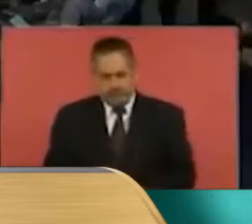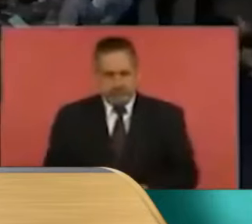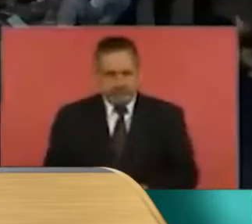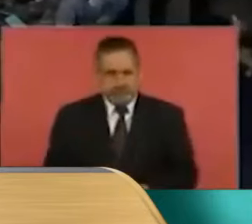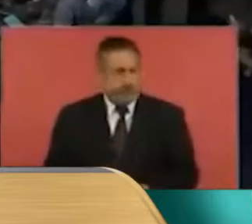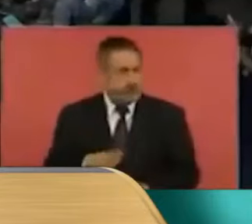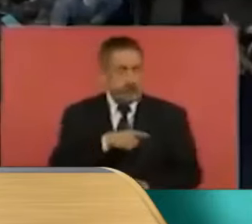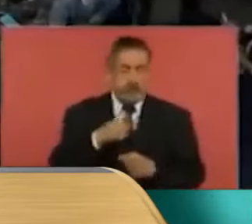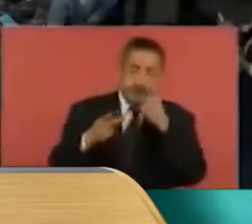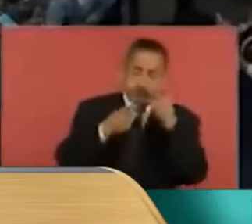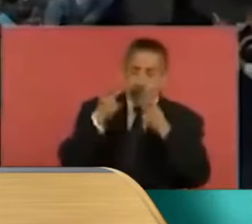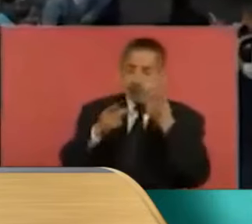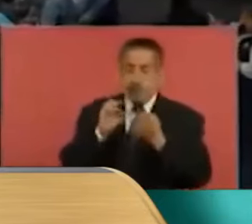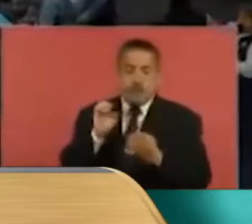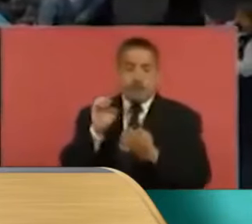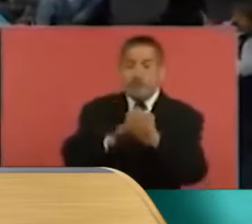engañando.